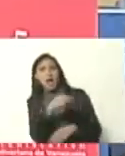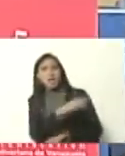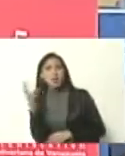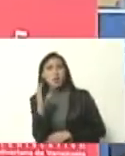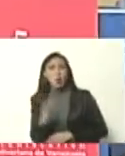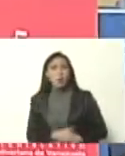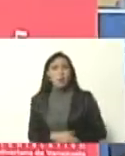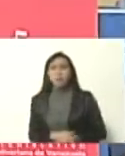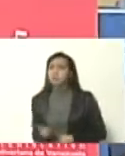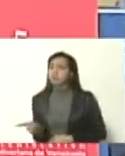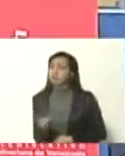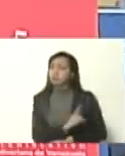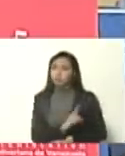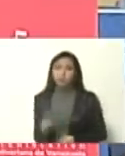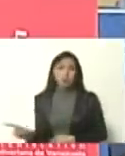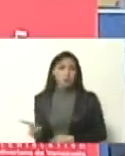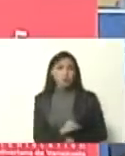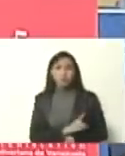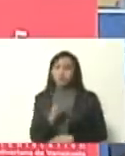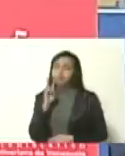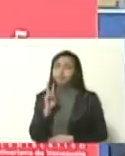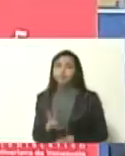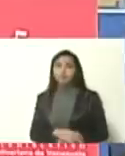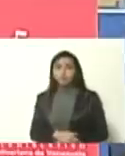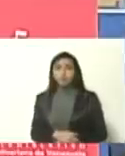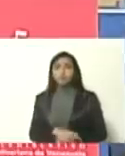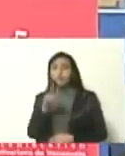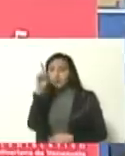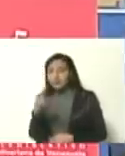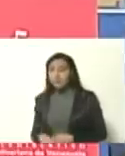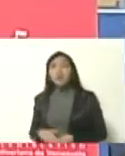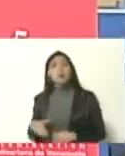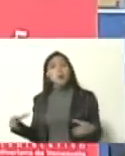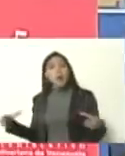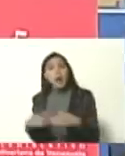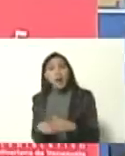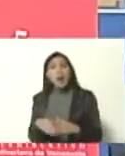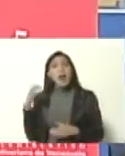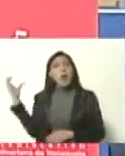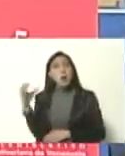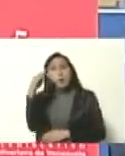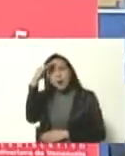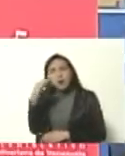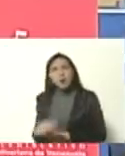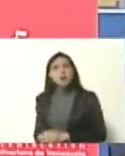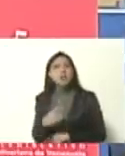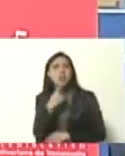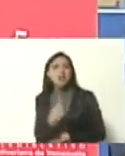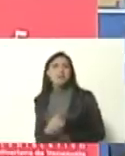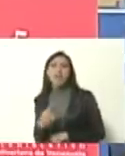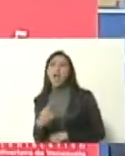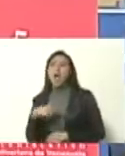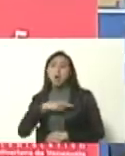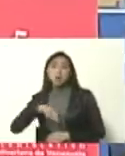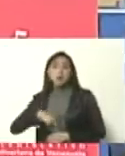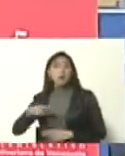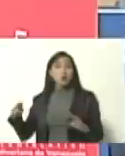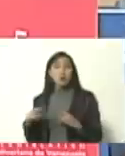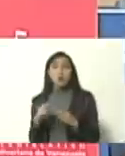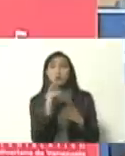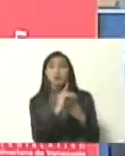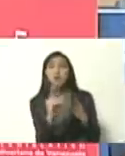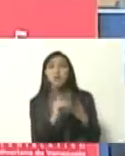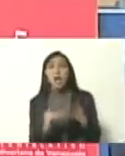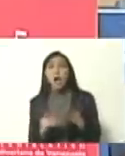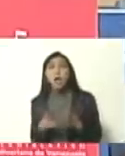Radio. No queremos que la Fiscalía de Colombia empiece en noviembre a decir hemos encontrado algunas evidencias